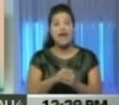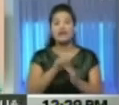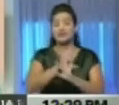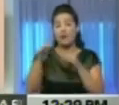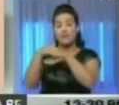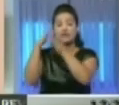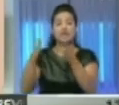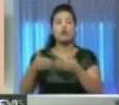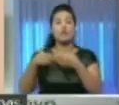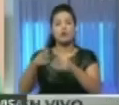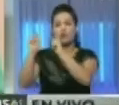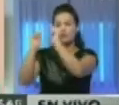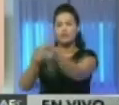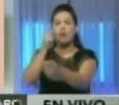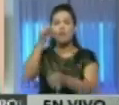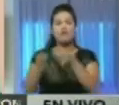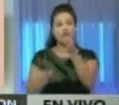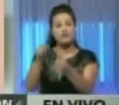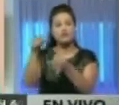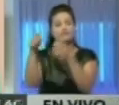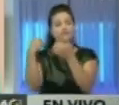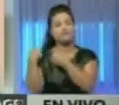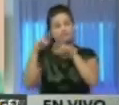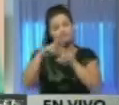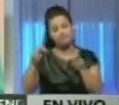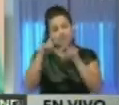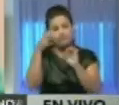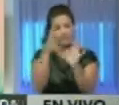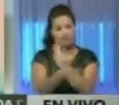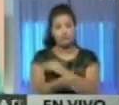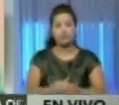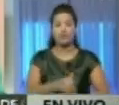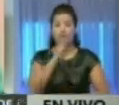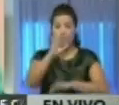Miguel Hernández para que investigara estas acciones. Es la información que podemos aportar hasta el momento.